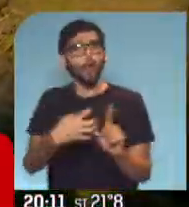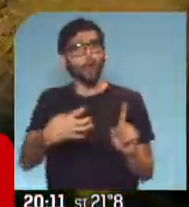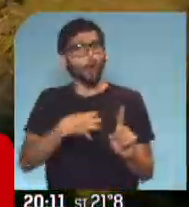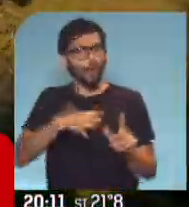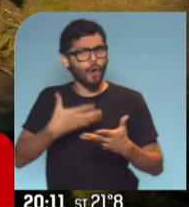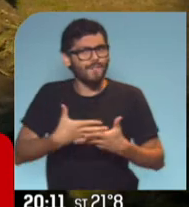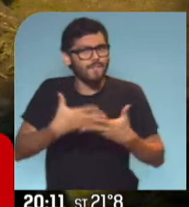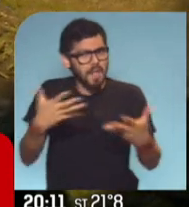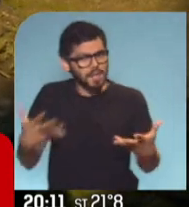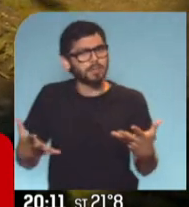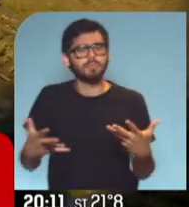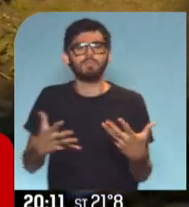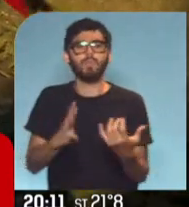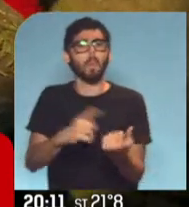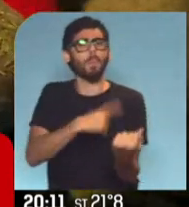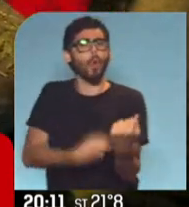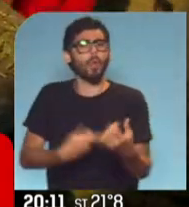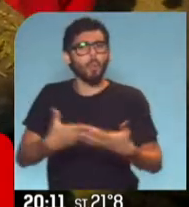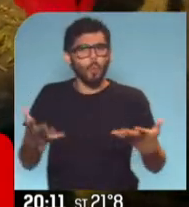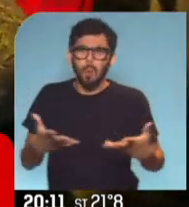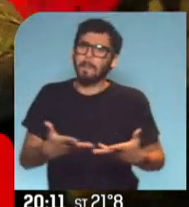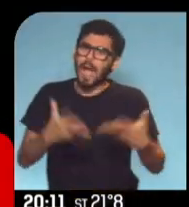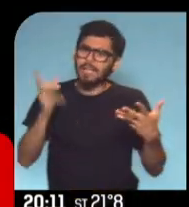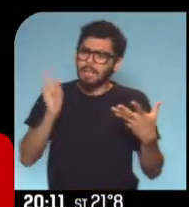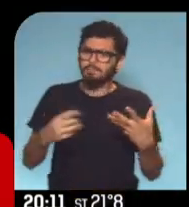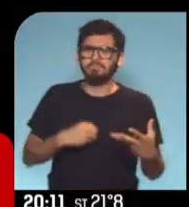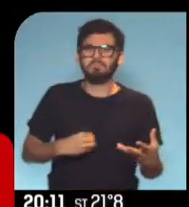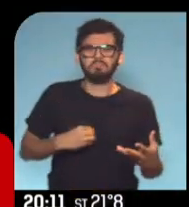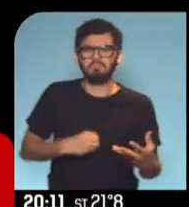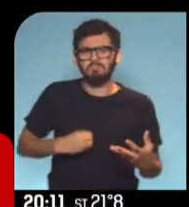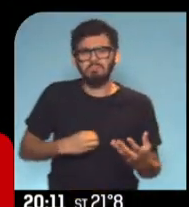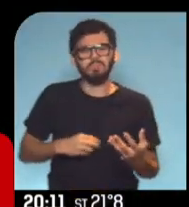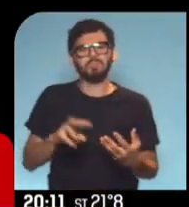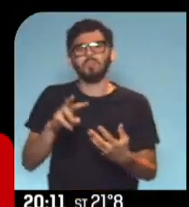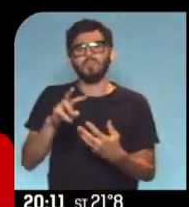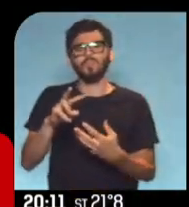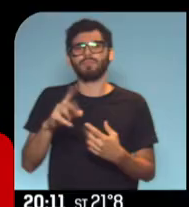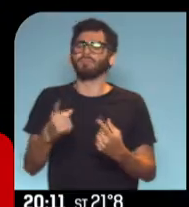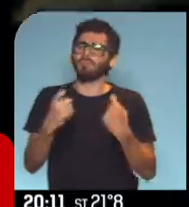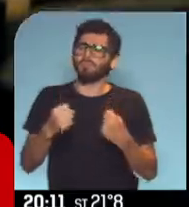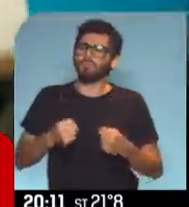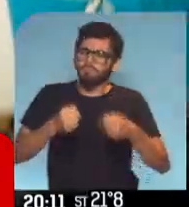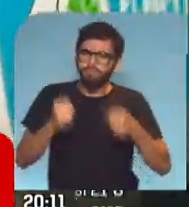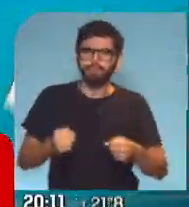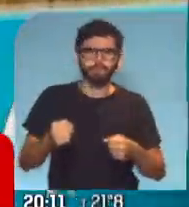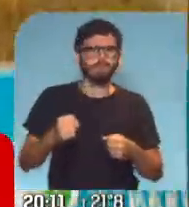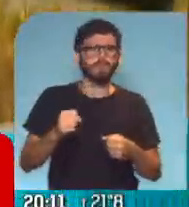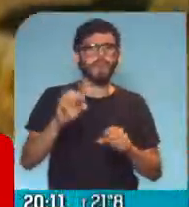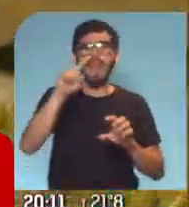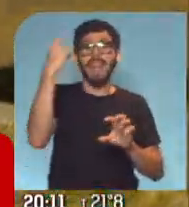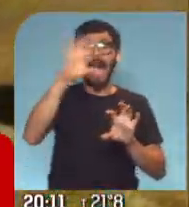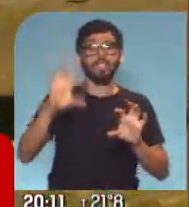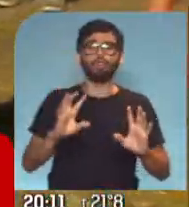poderes públicos, y al mismo tiempo se está sintiendo una necesidad de hacer más firme el orden interior de la